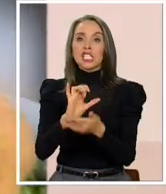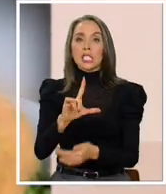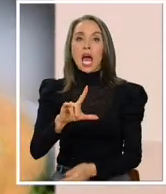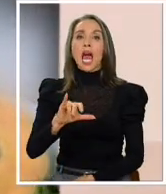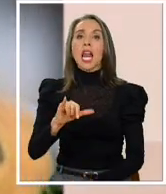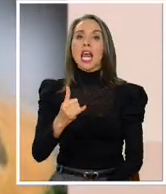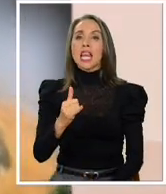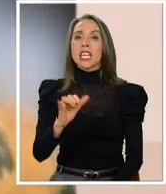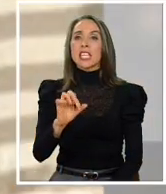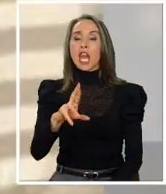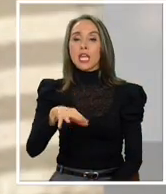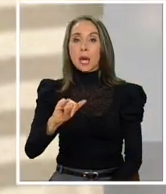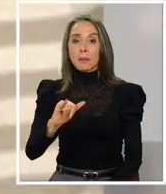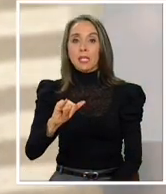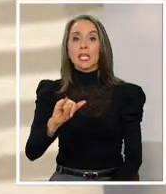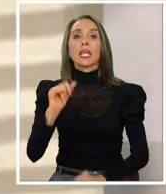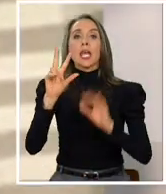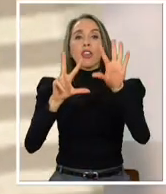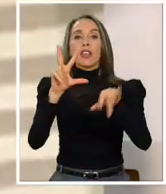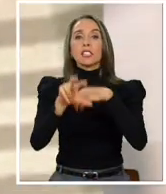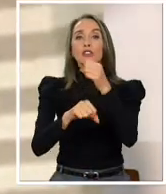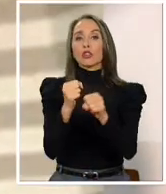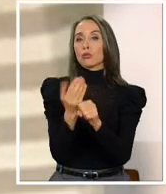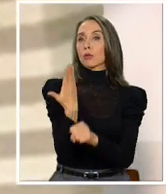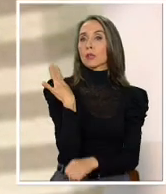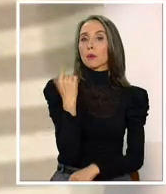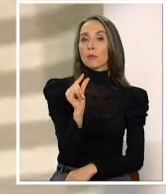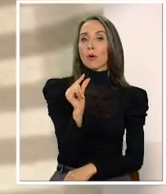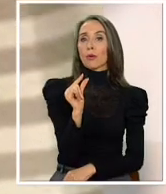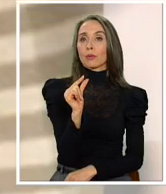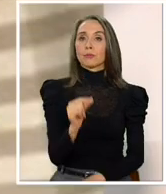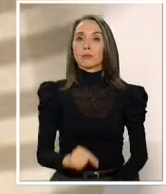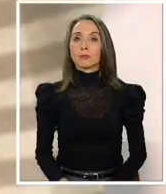Alexis Mateluna, quien cumplió la mayoría de edad hace poco.